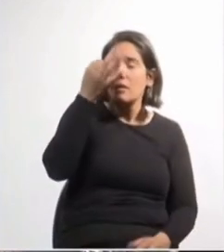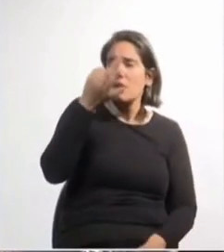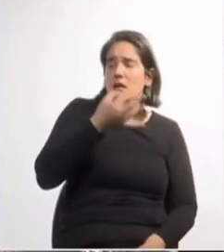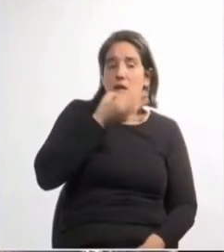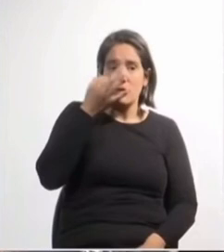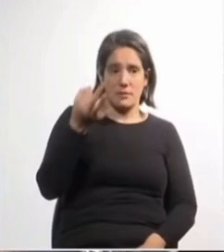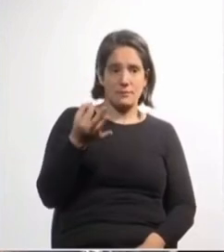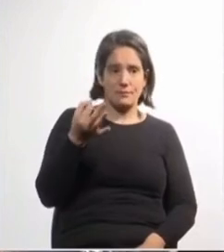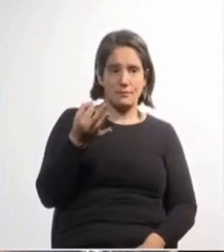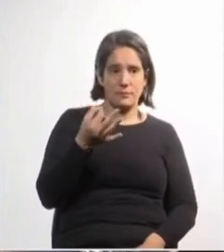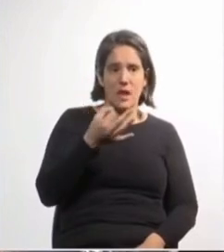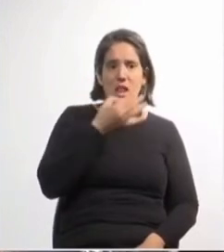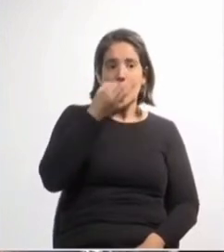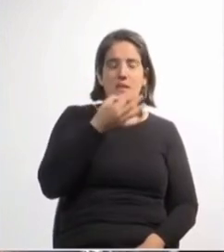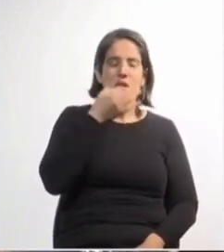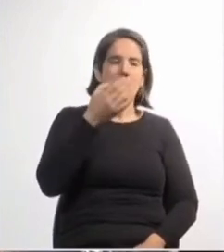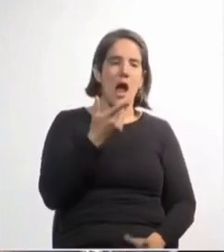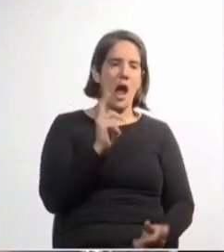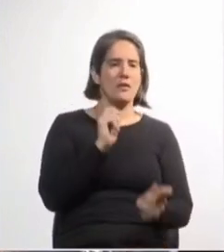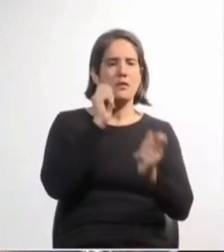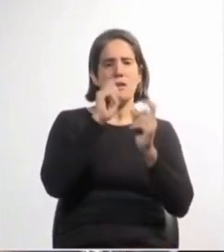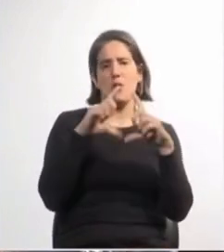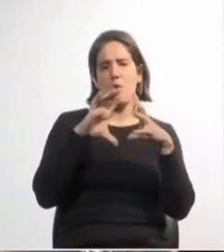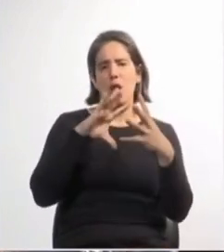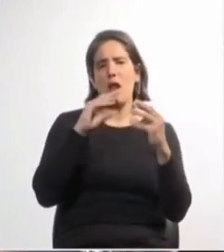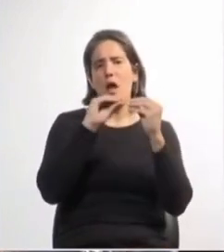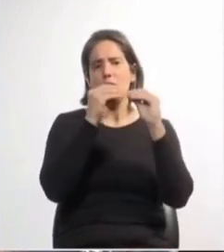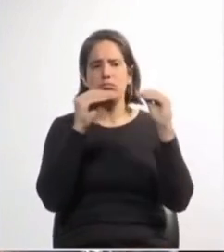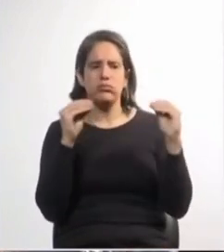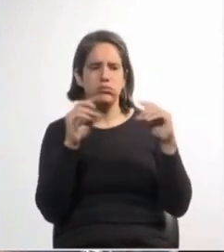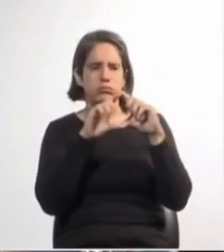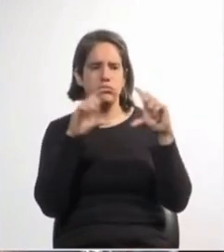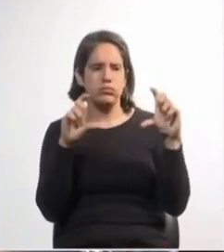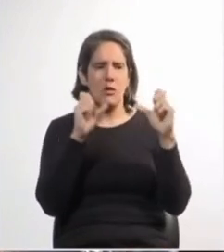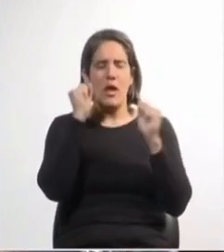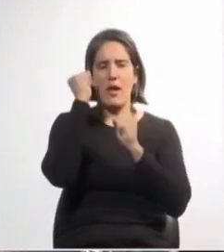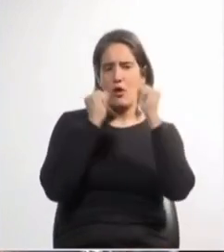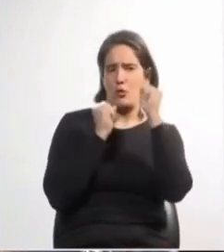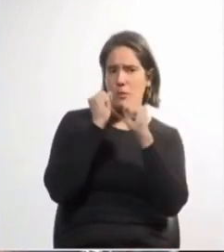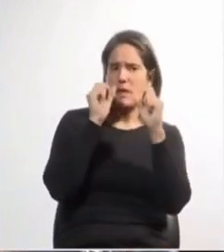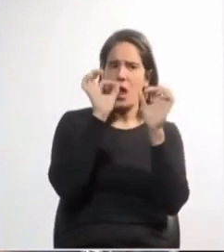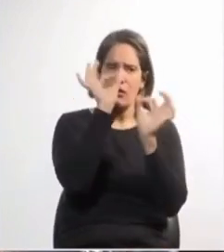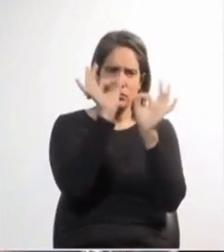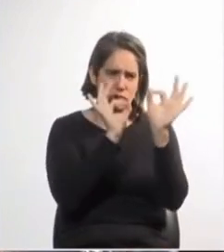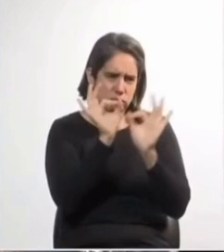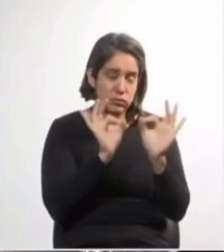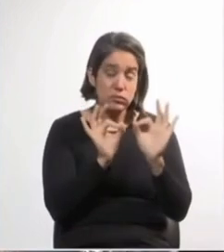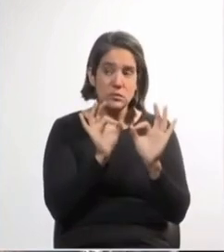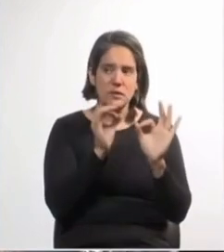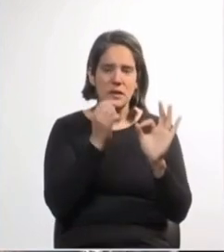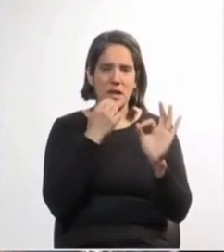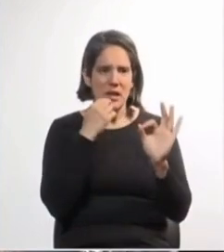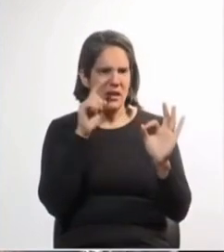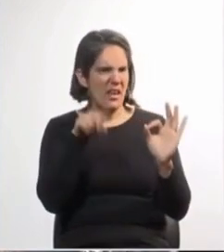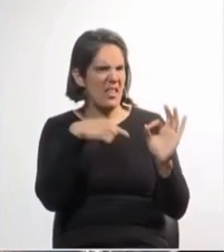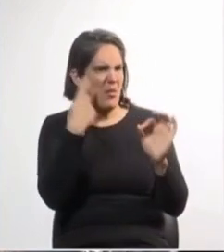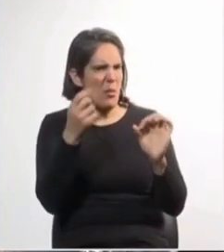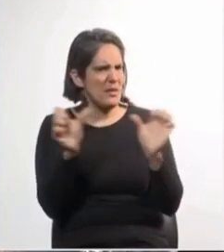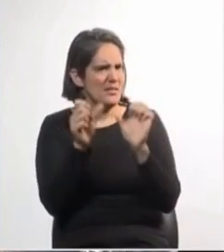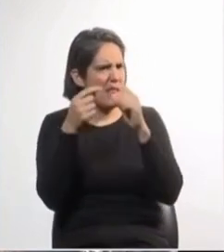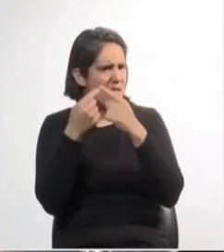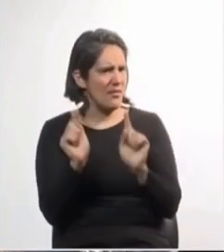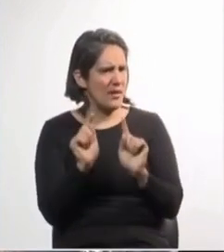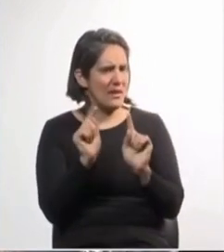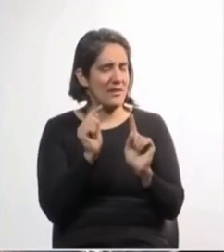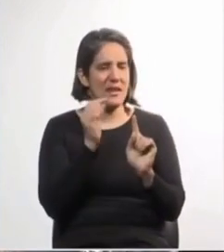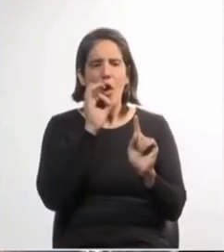grandilocuencia una regla fiscal cuando en realidad no se cumple? De hecho, y se dibuja la situación, se